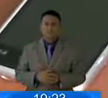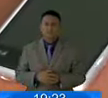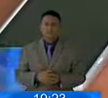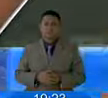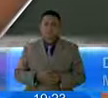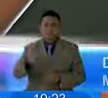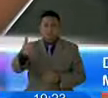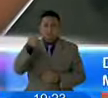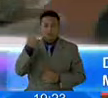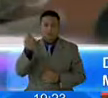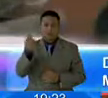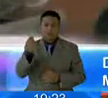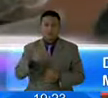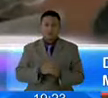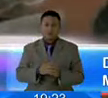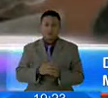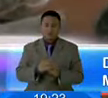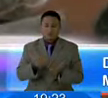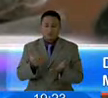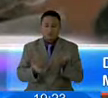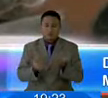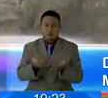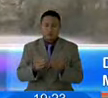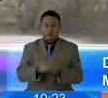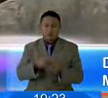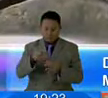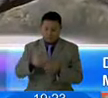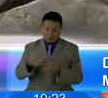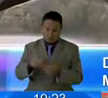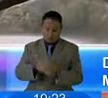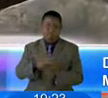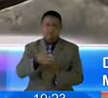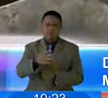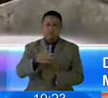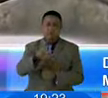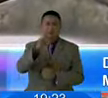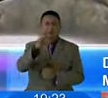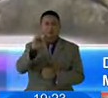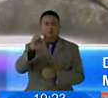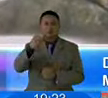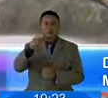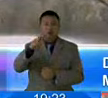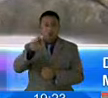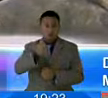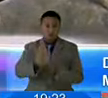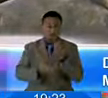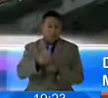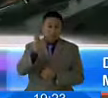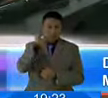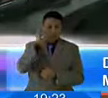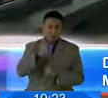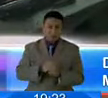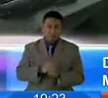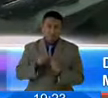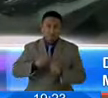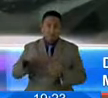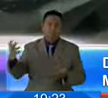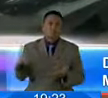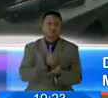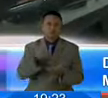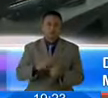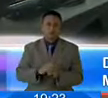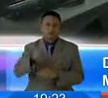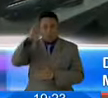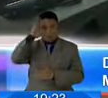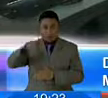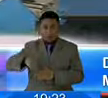Celular, dinero en efectivo, balanza, bolsas para empaquetar y aproximadamente 70 gramos de lo que sería marihuana fueron decomisados durante un trabajo